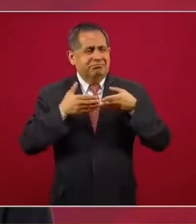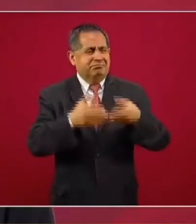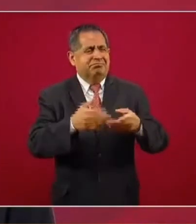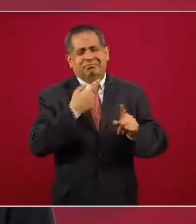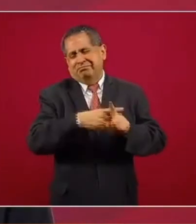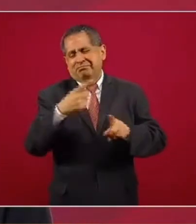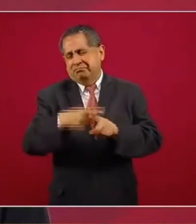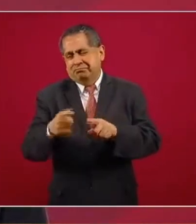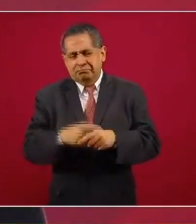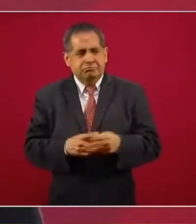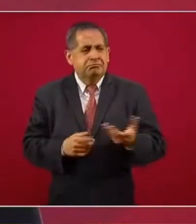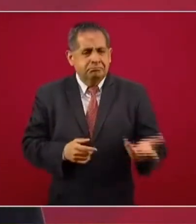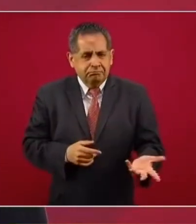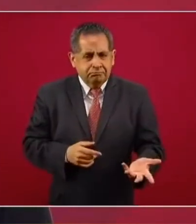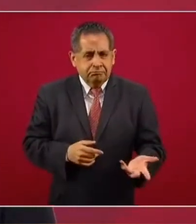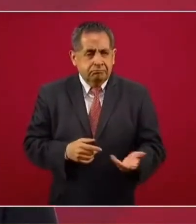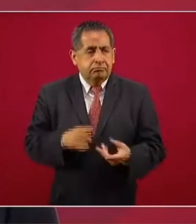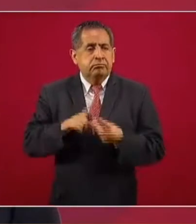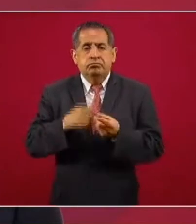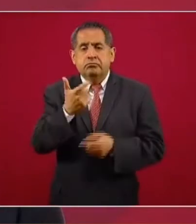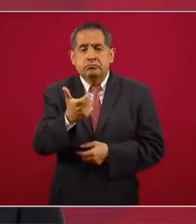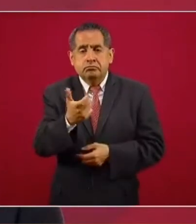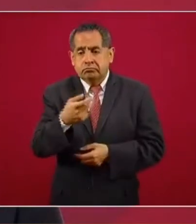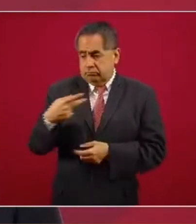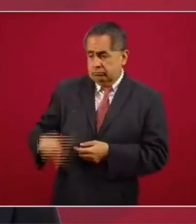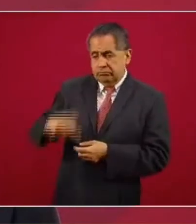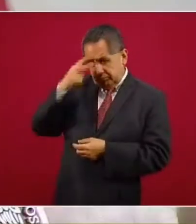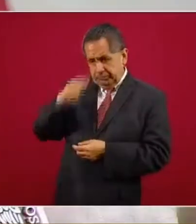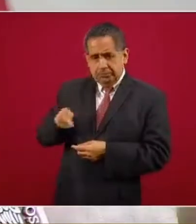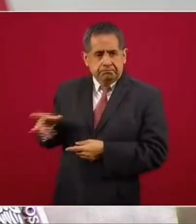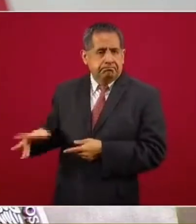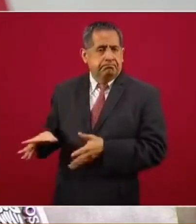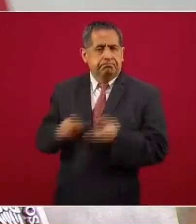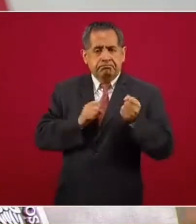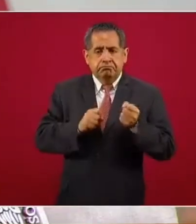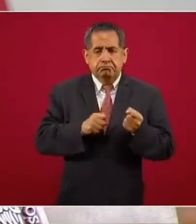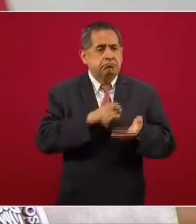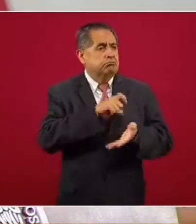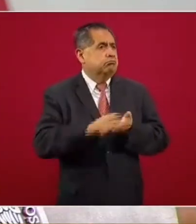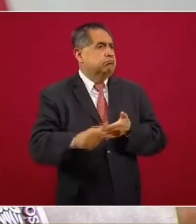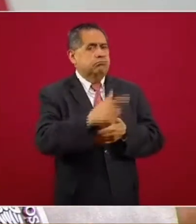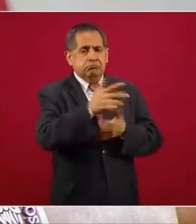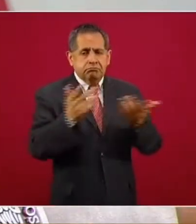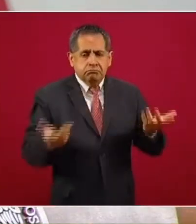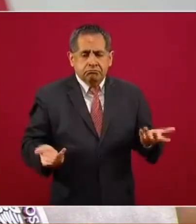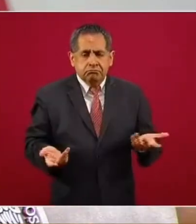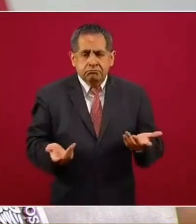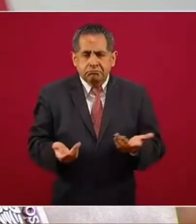yates, de todo, con dinero del pueblo de México. Y allá